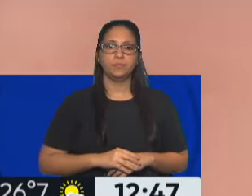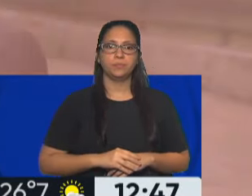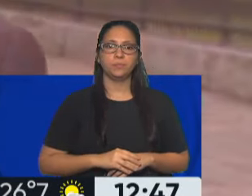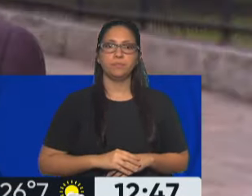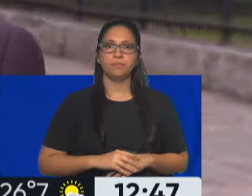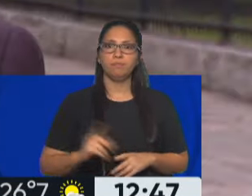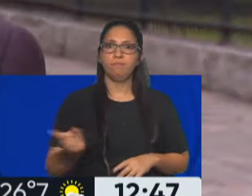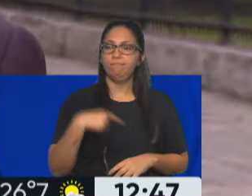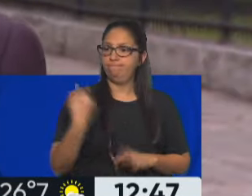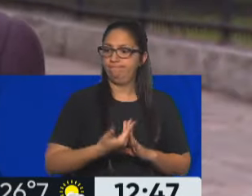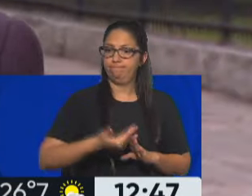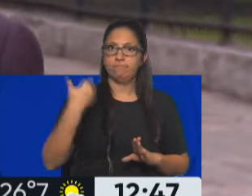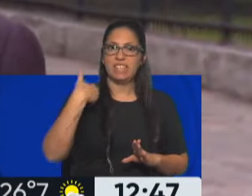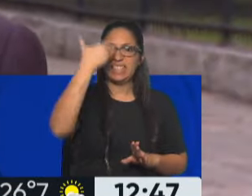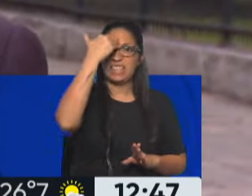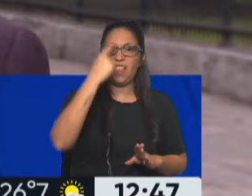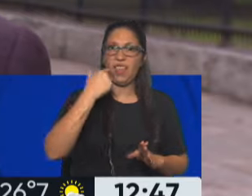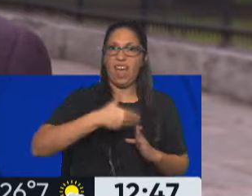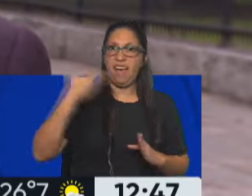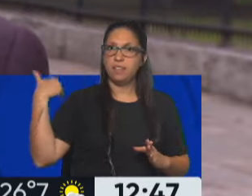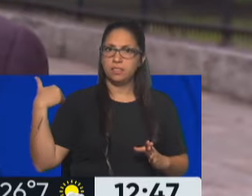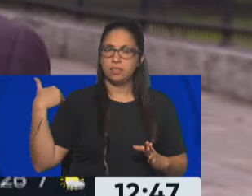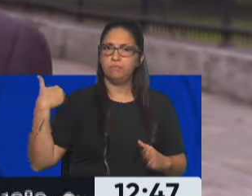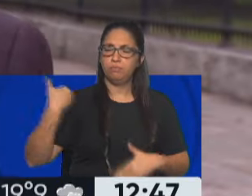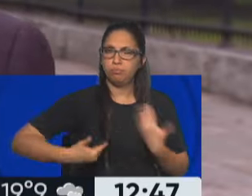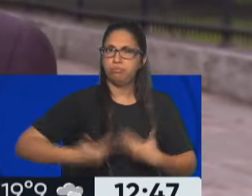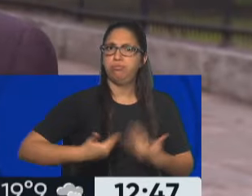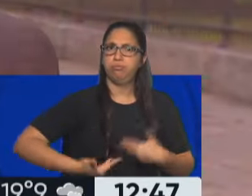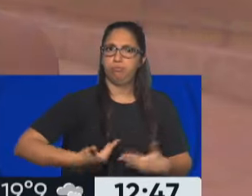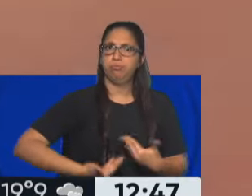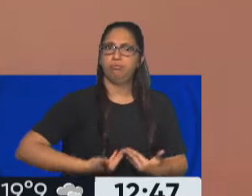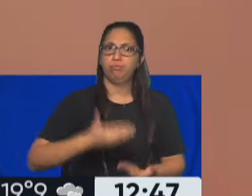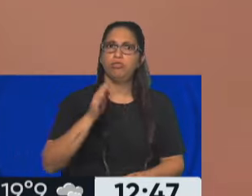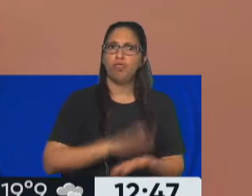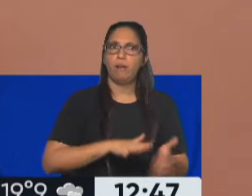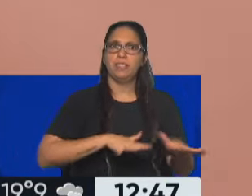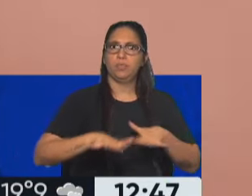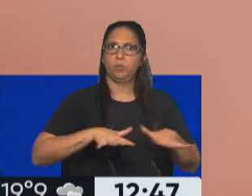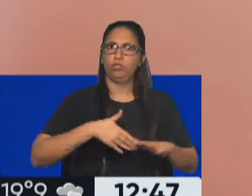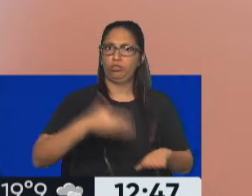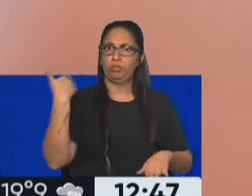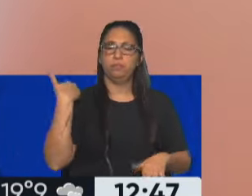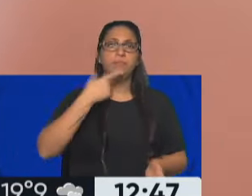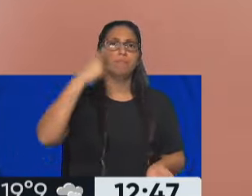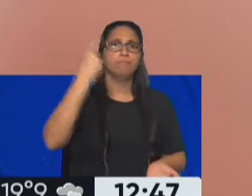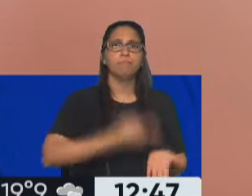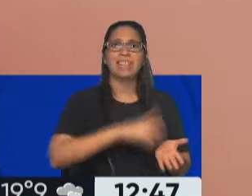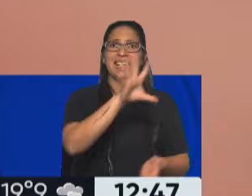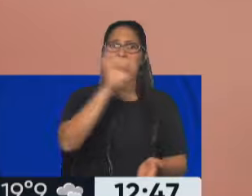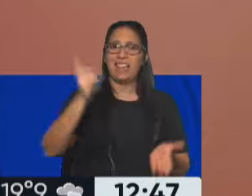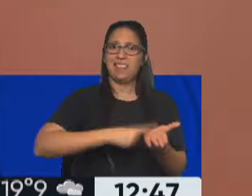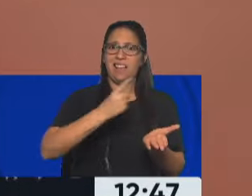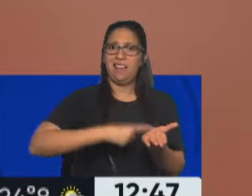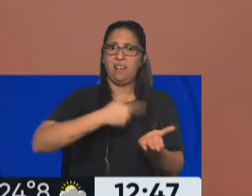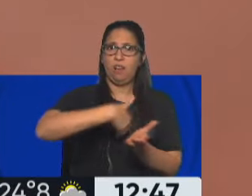estamos en los últimos 15 días avanzando fuertemente sobre los hechos en un fallo de más de 500 páginas la jueza